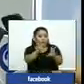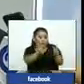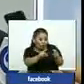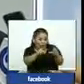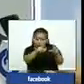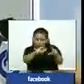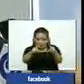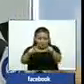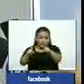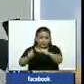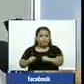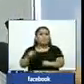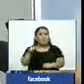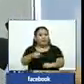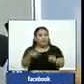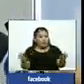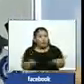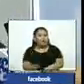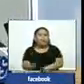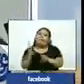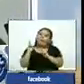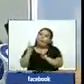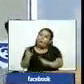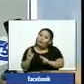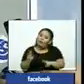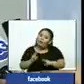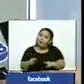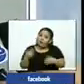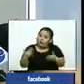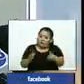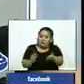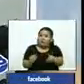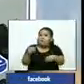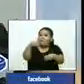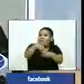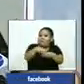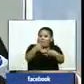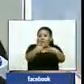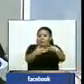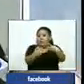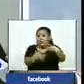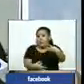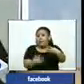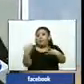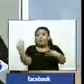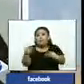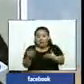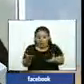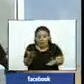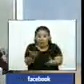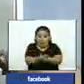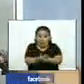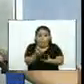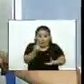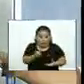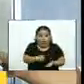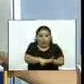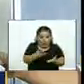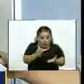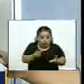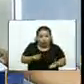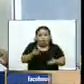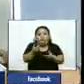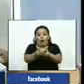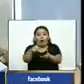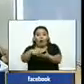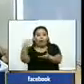fotografías, que se cumpla ojalá el requisito que recién hemos incorporado también de que debe ser al momento de la solicitud de inscripción que deben presentar